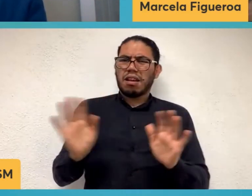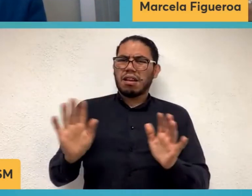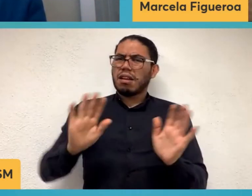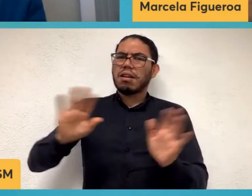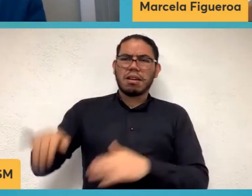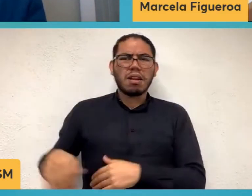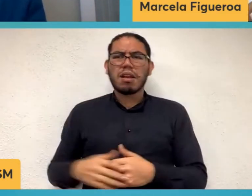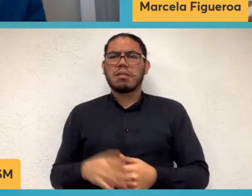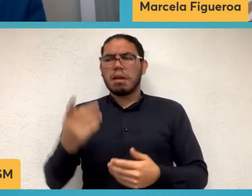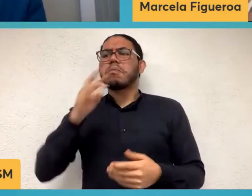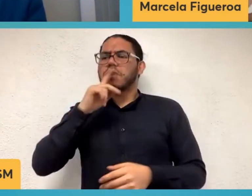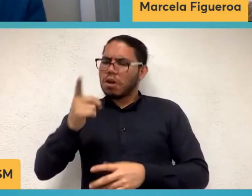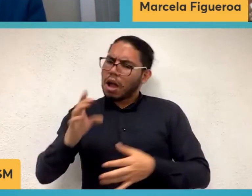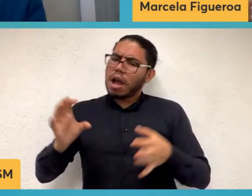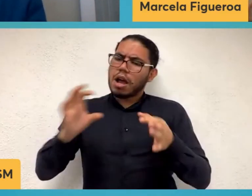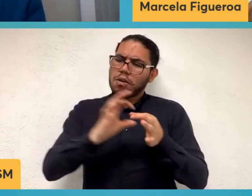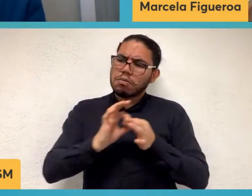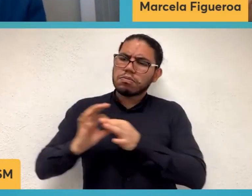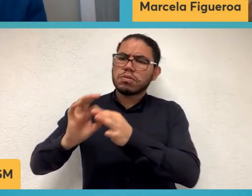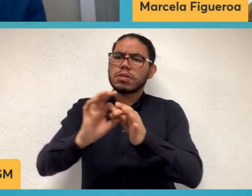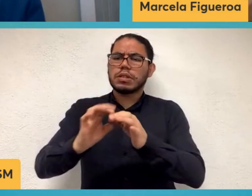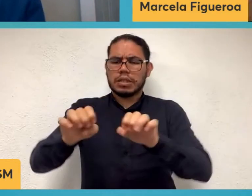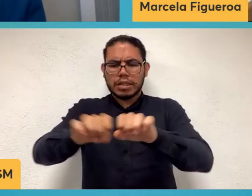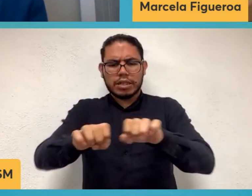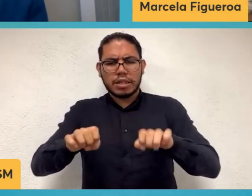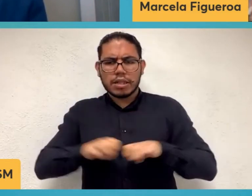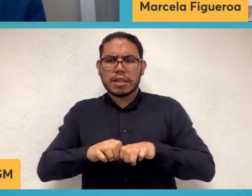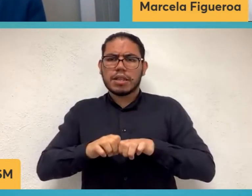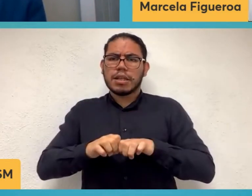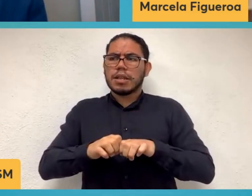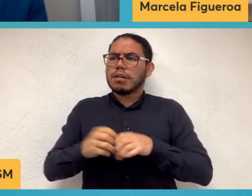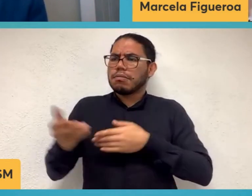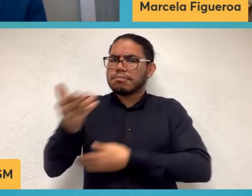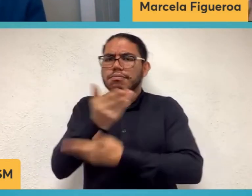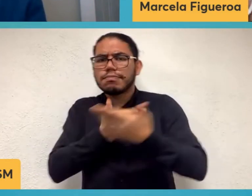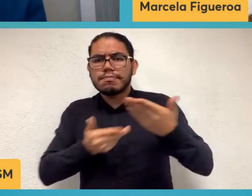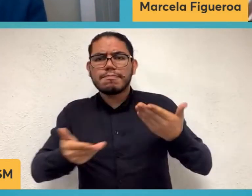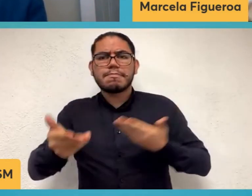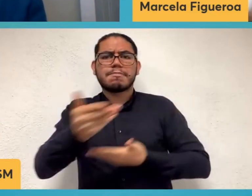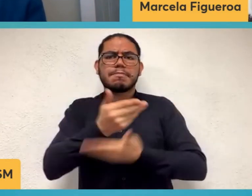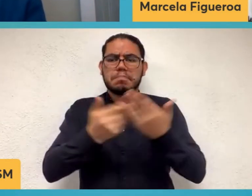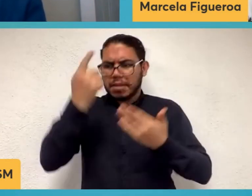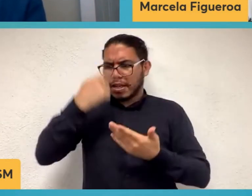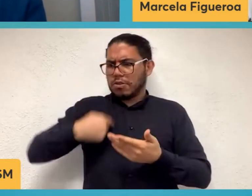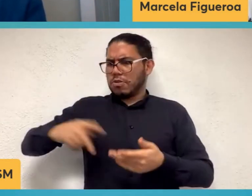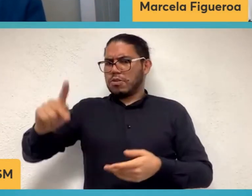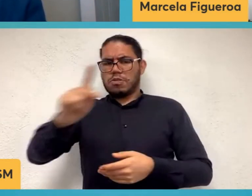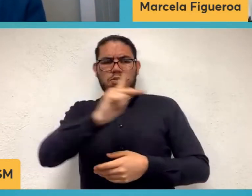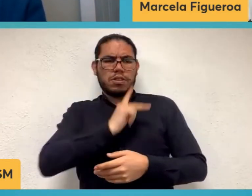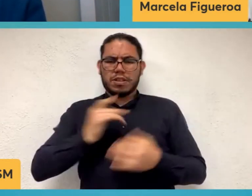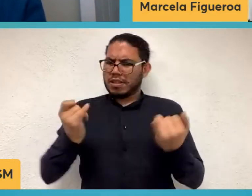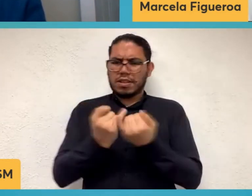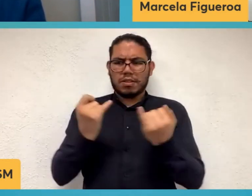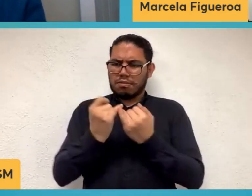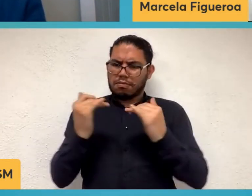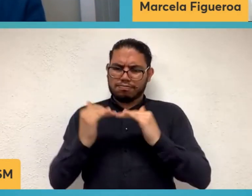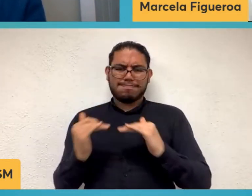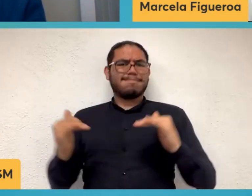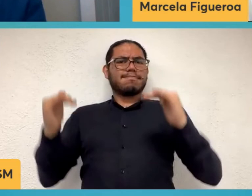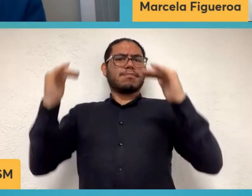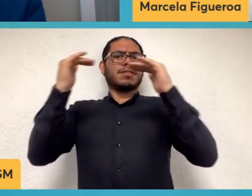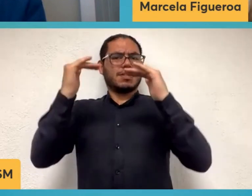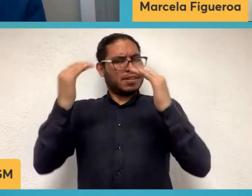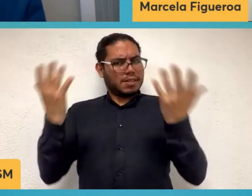equipo, esta compartencia, este trabajo en comunalidad de brillar todos, porque al final de cuentas, quien brilla es